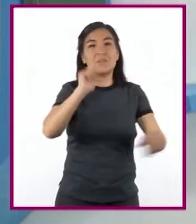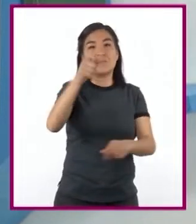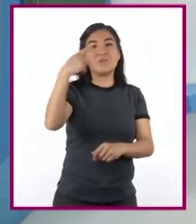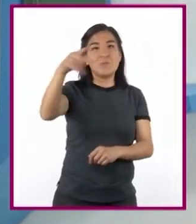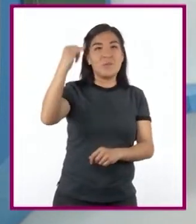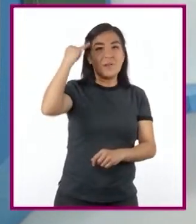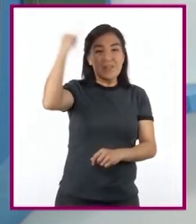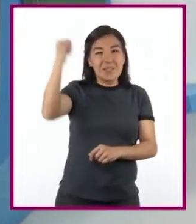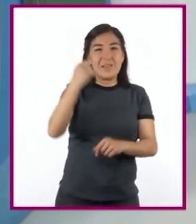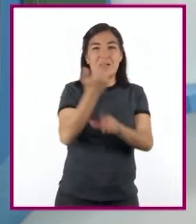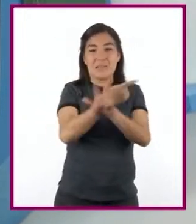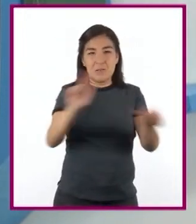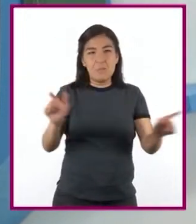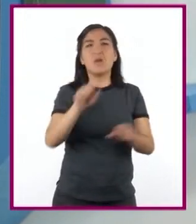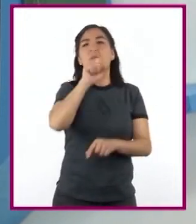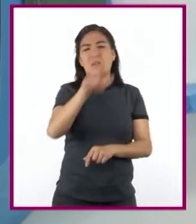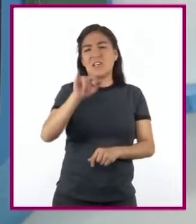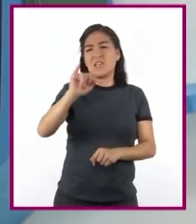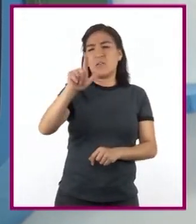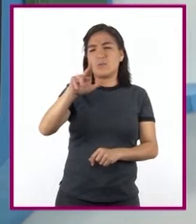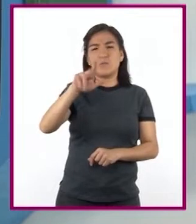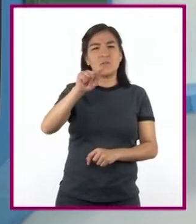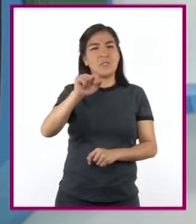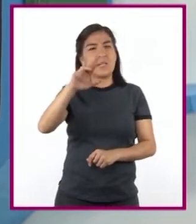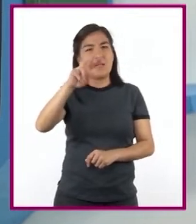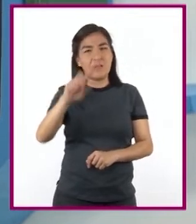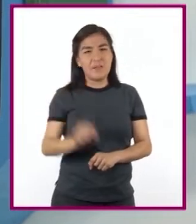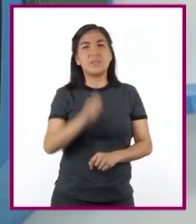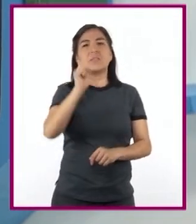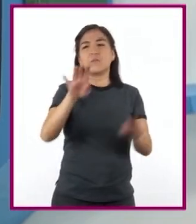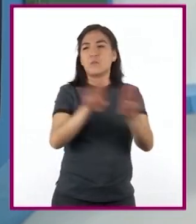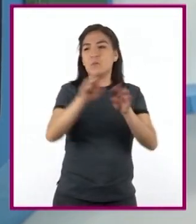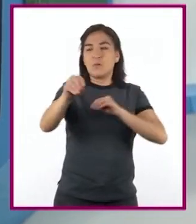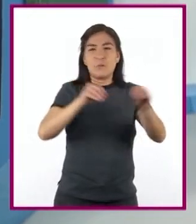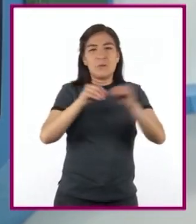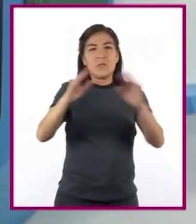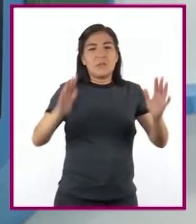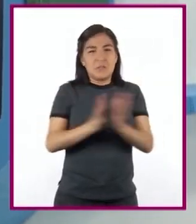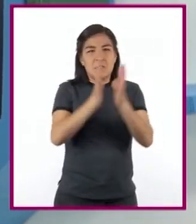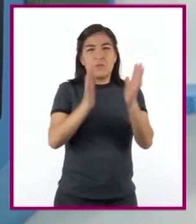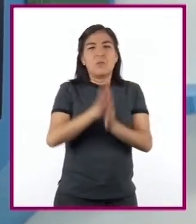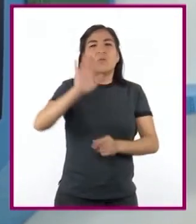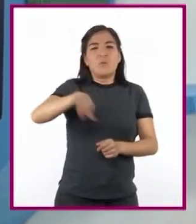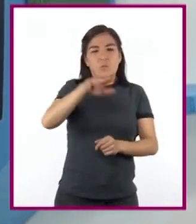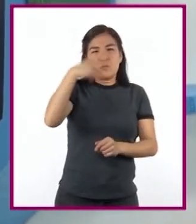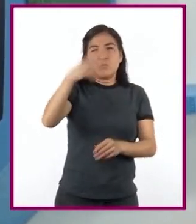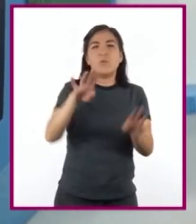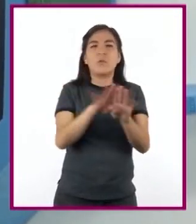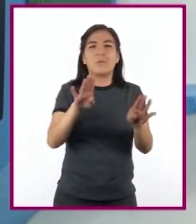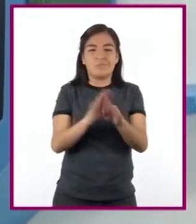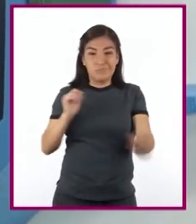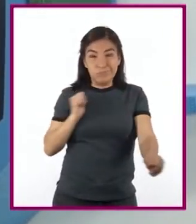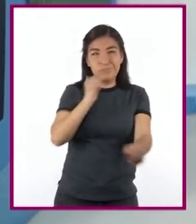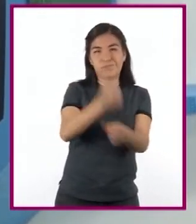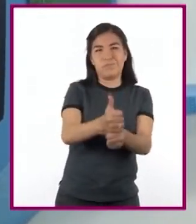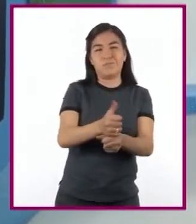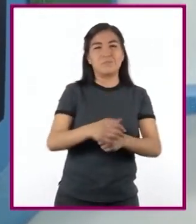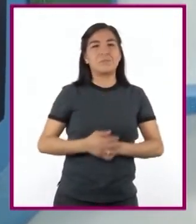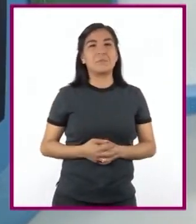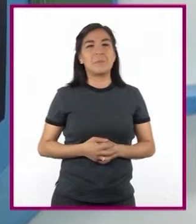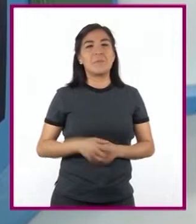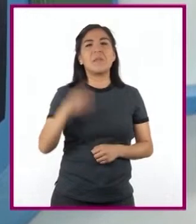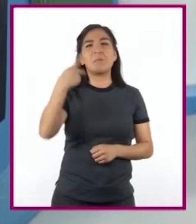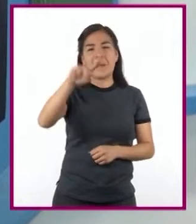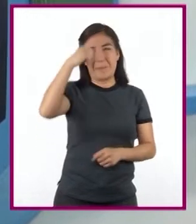e ilustradas para argumentar y legitimar sus movimientos armados en busca de su emancipación. Pero